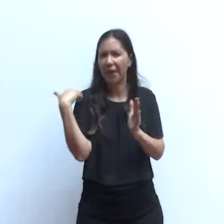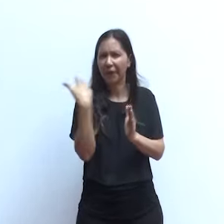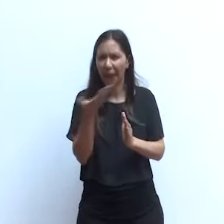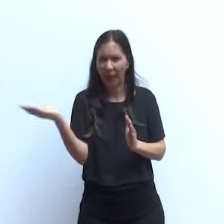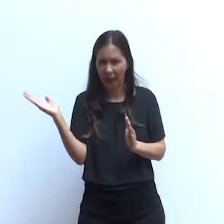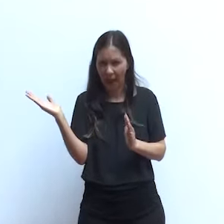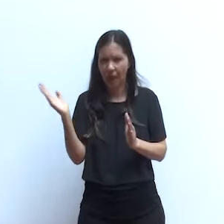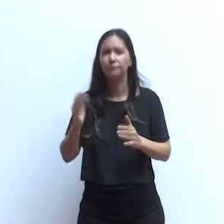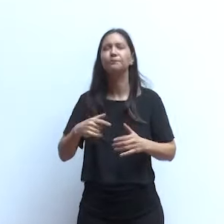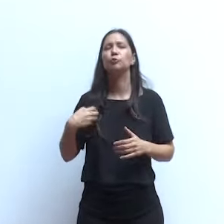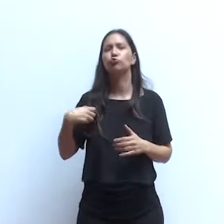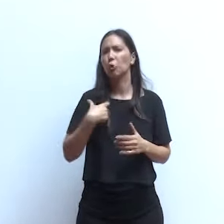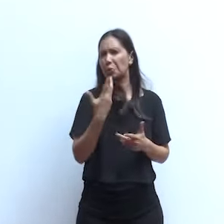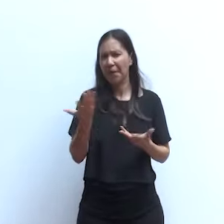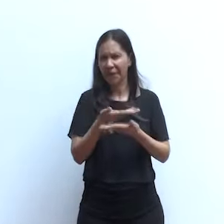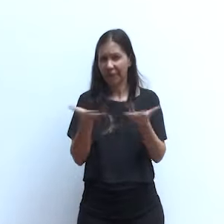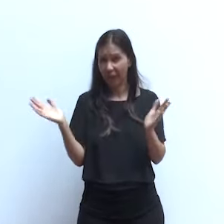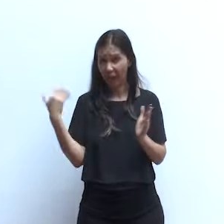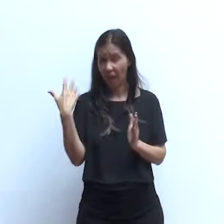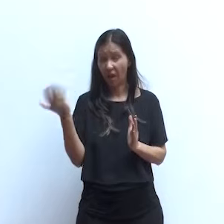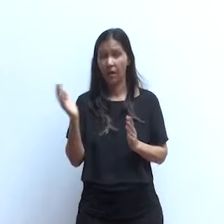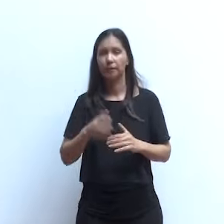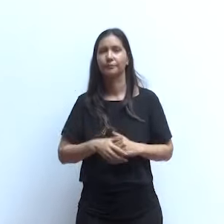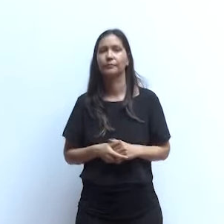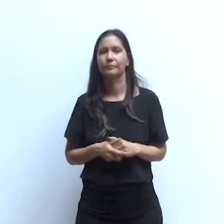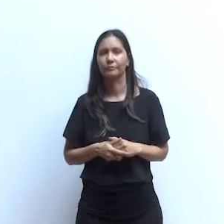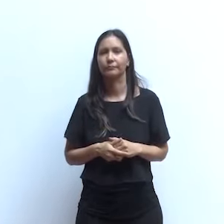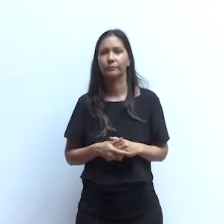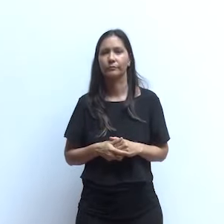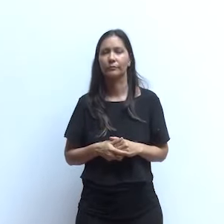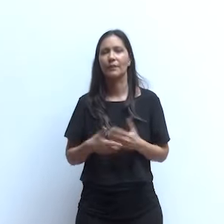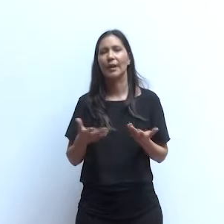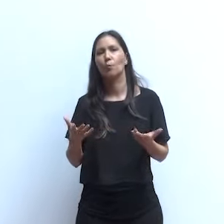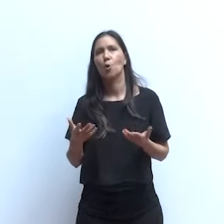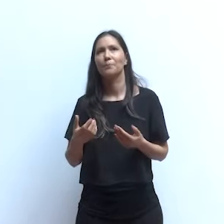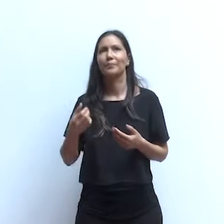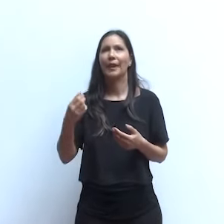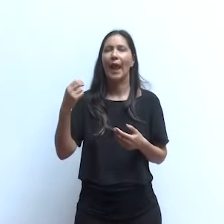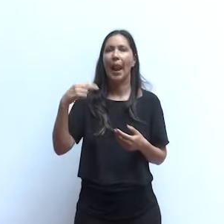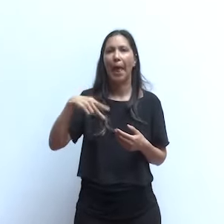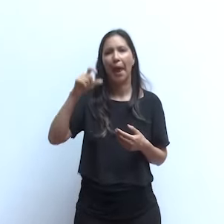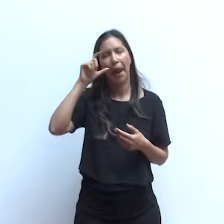eh Es decir en todo caso el el neoliberalismo eh